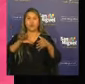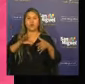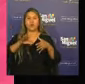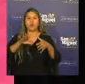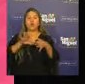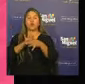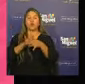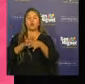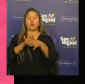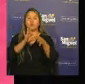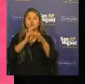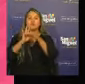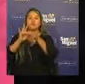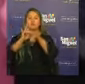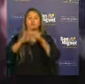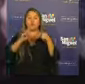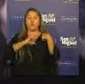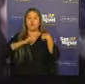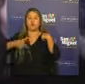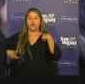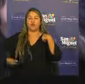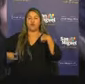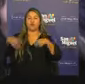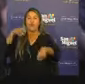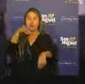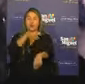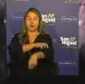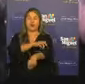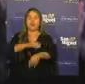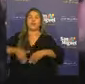regional con las calles abiertas.